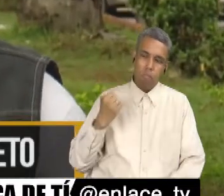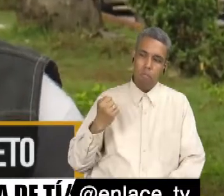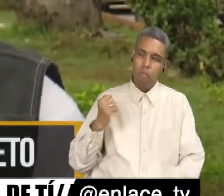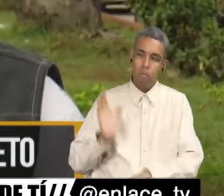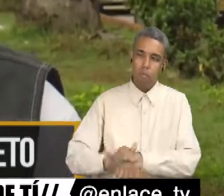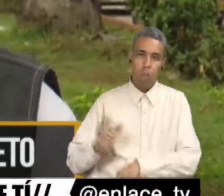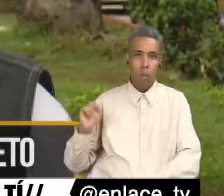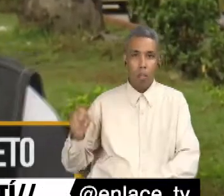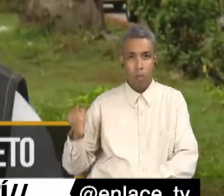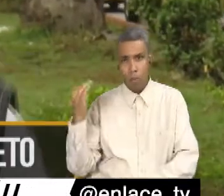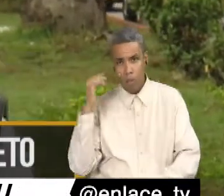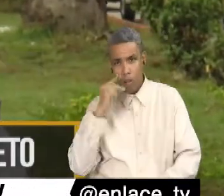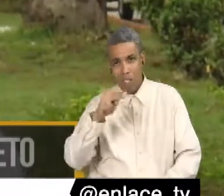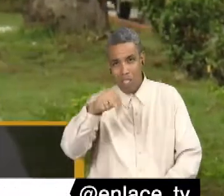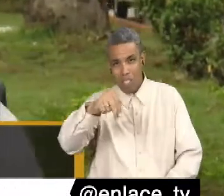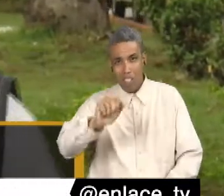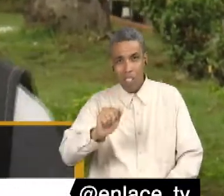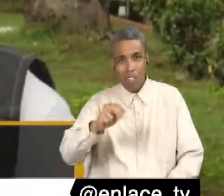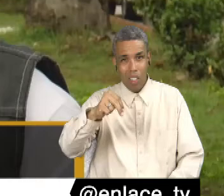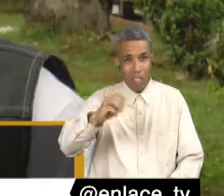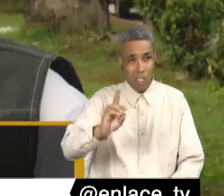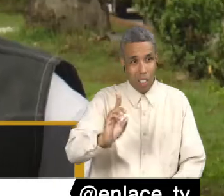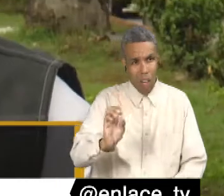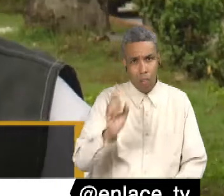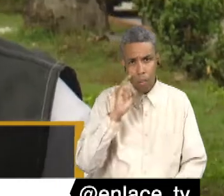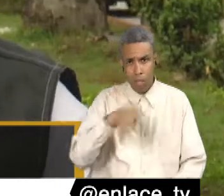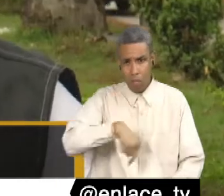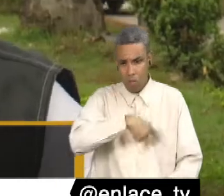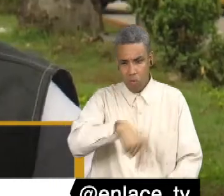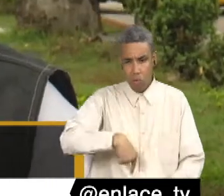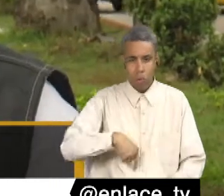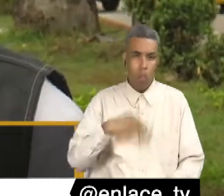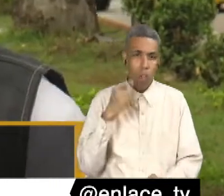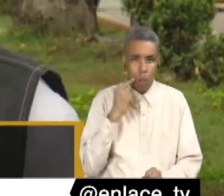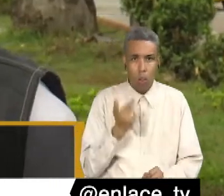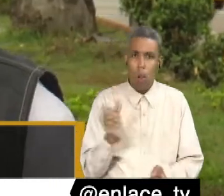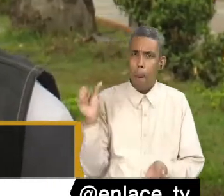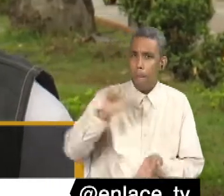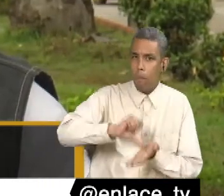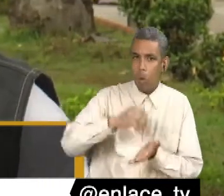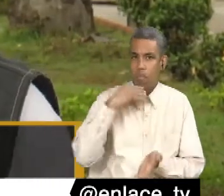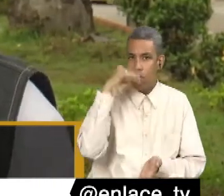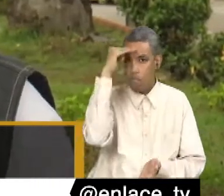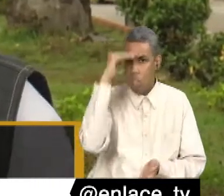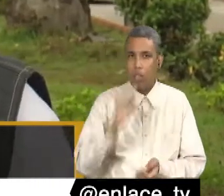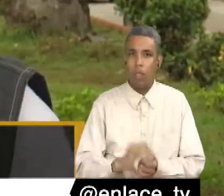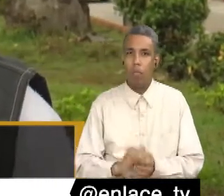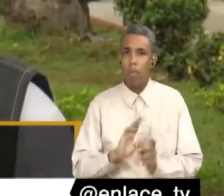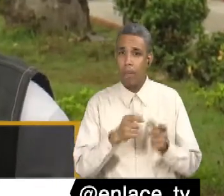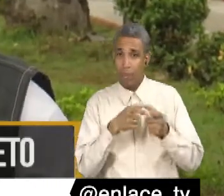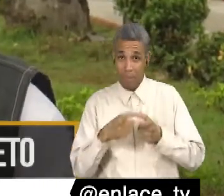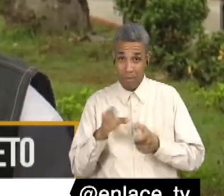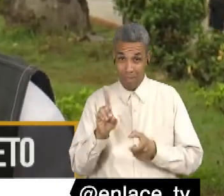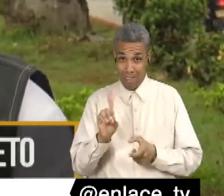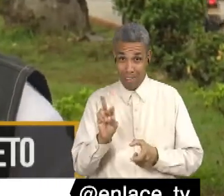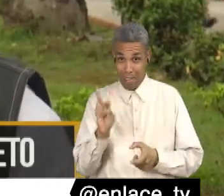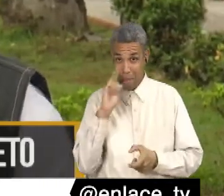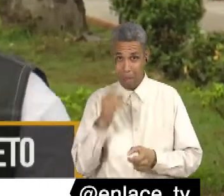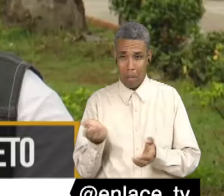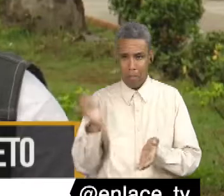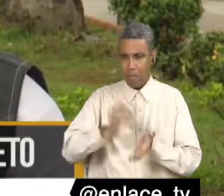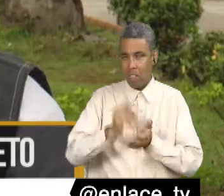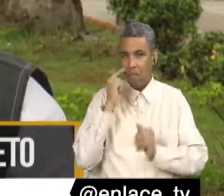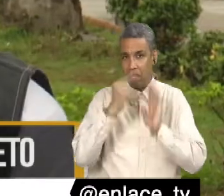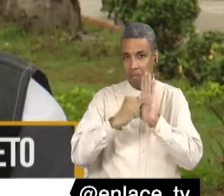llamada Nando y Beto, los gemelos. Hemos venido acá a visitarlos porque hemos tenido muy buena acogida en este sector y queremos compartirle nuestra nueva